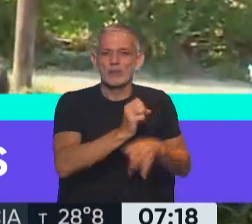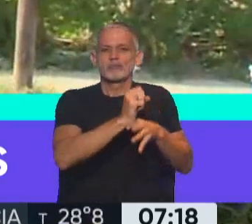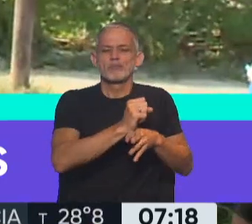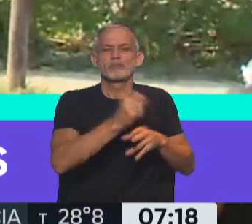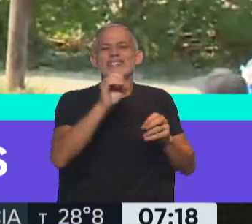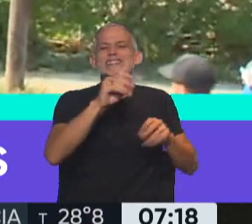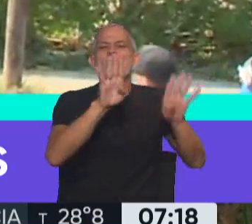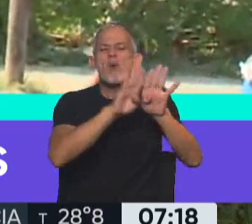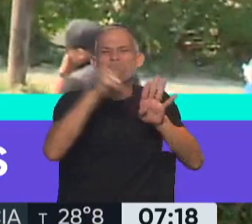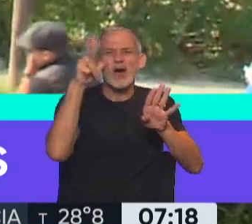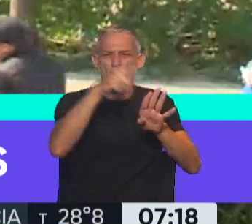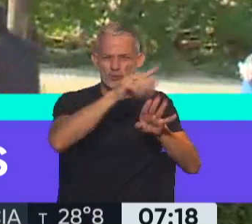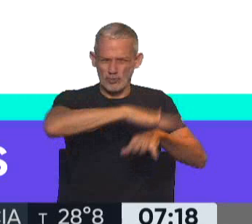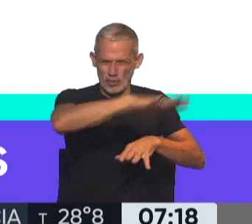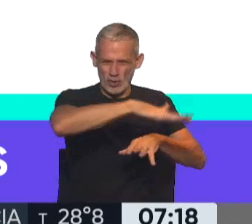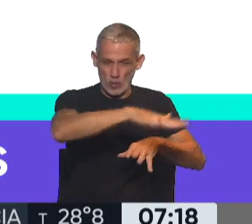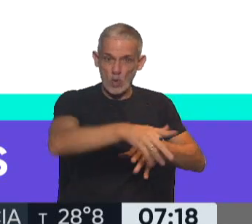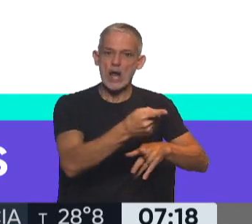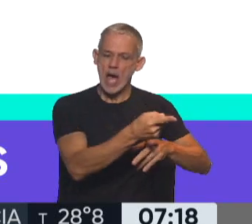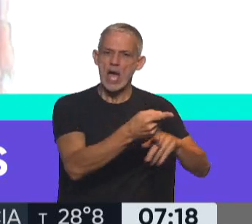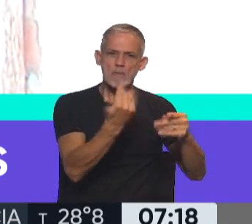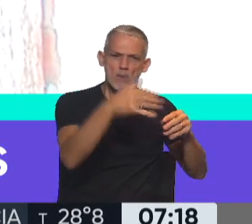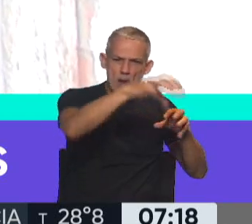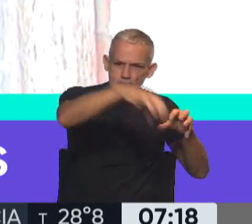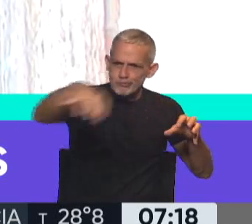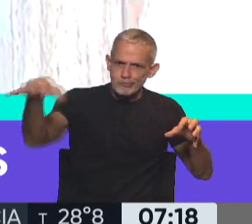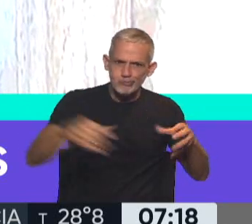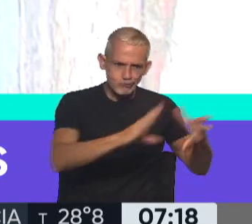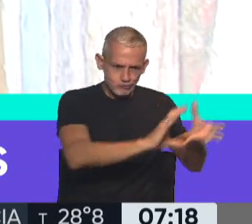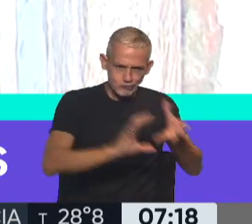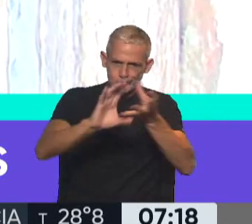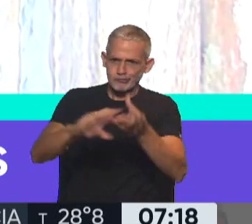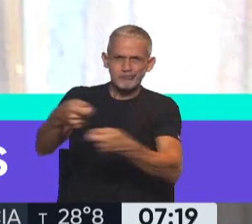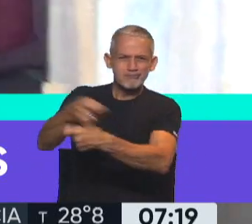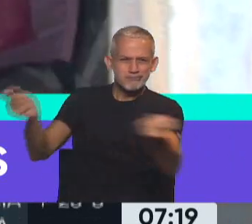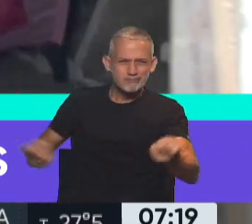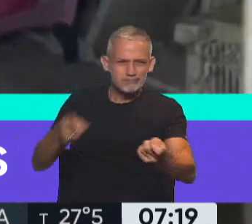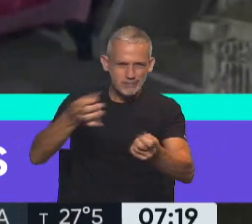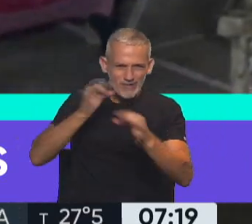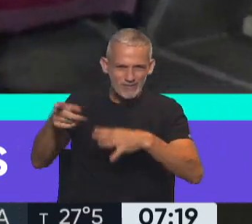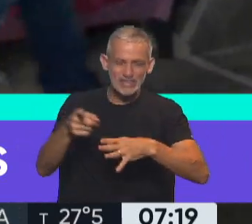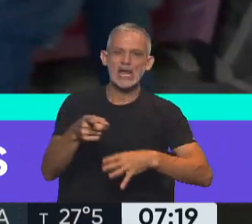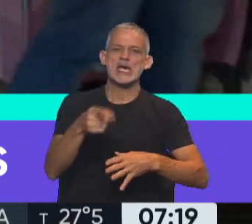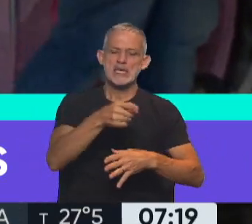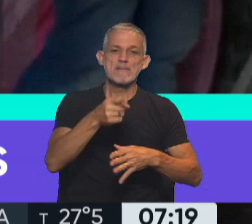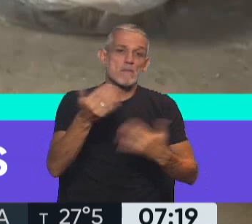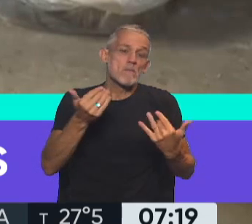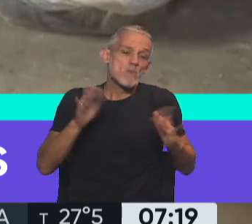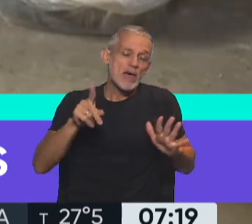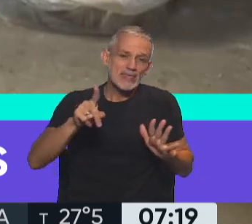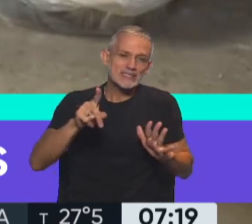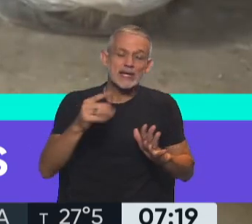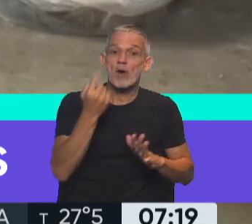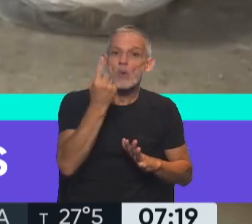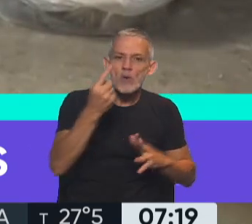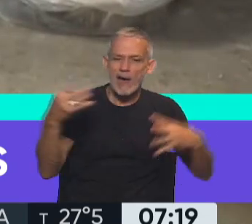Puerta 8, pero podría haber otros puntos de redistribución, que por esos lugares pudiera no tratarse de